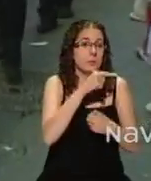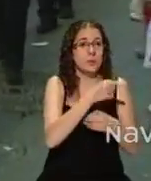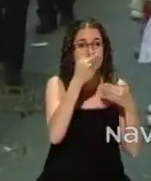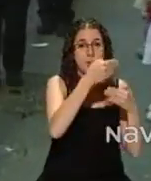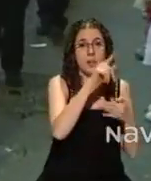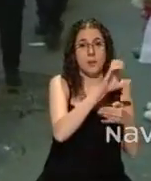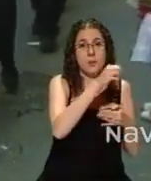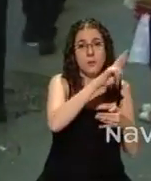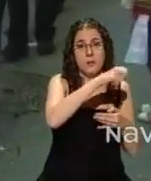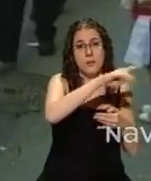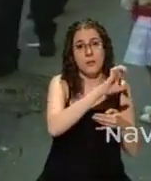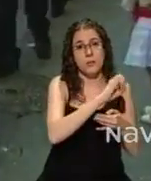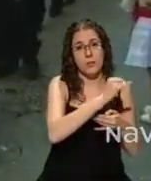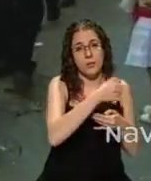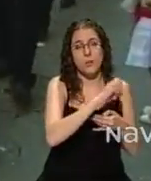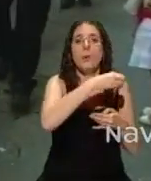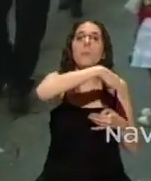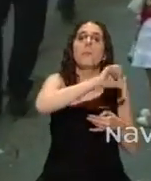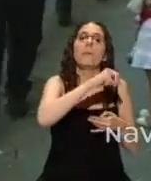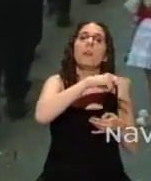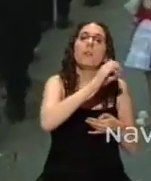vuelta honrando a Navarra.